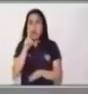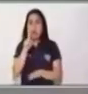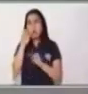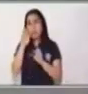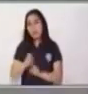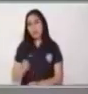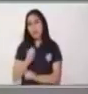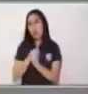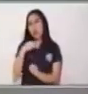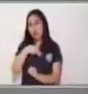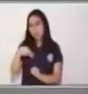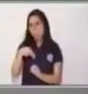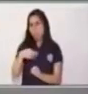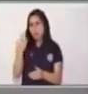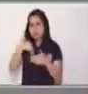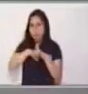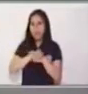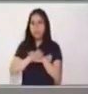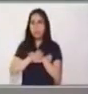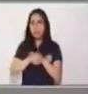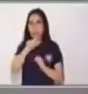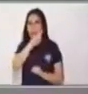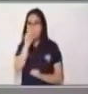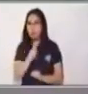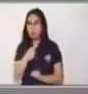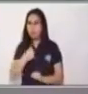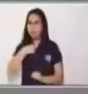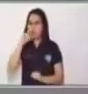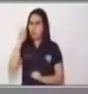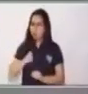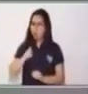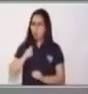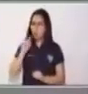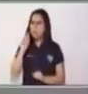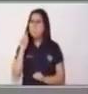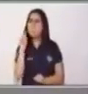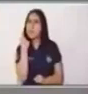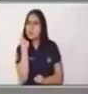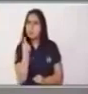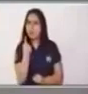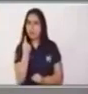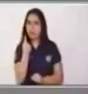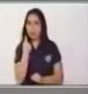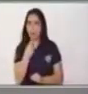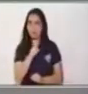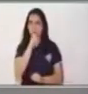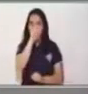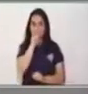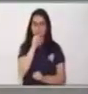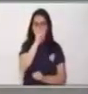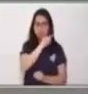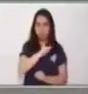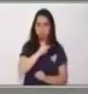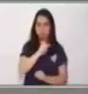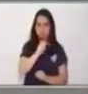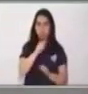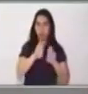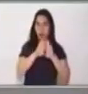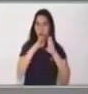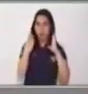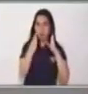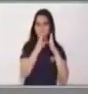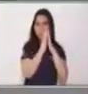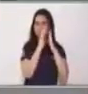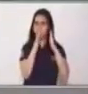escribir primero nuestra pregunta con nuestros signos, escribir una coma de último y agregamos el nombre y cerramos